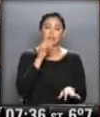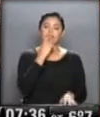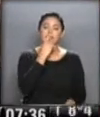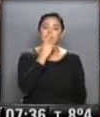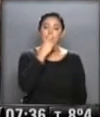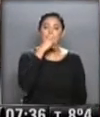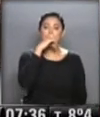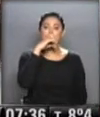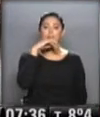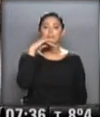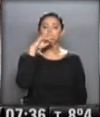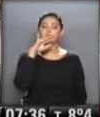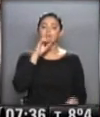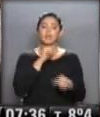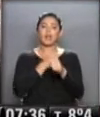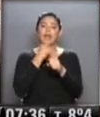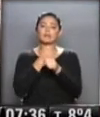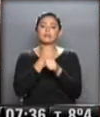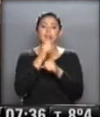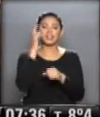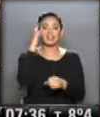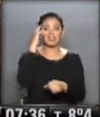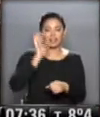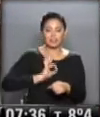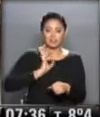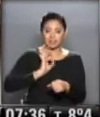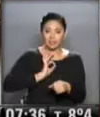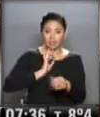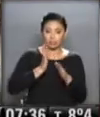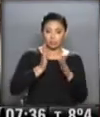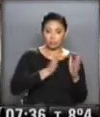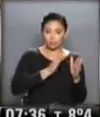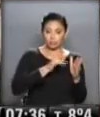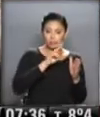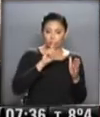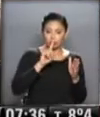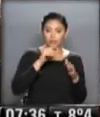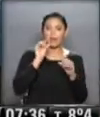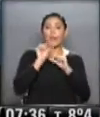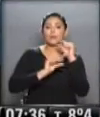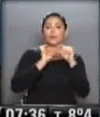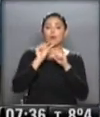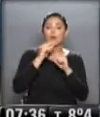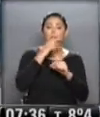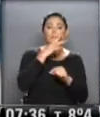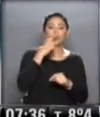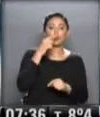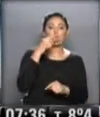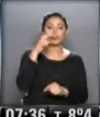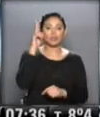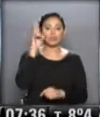21 hasta cumplir los diez años después serán 20 21 28